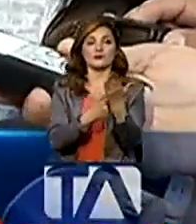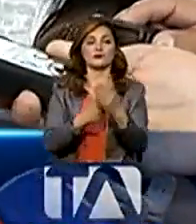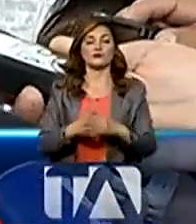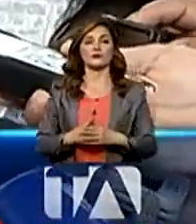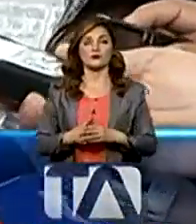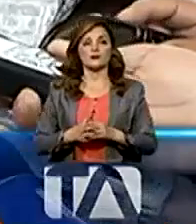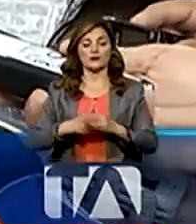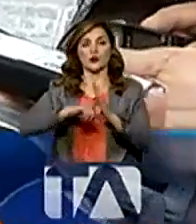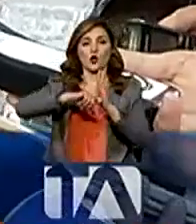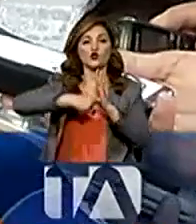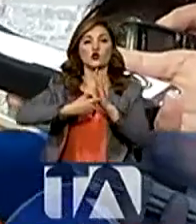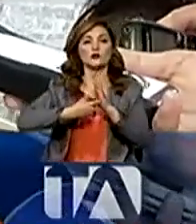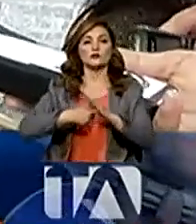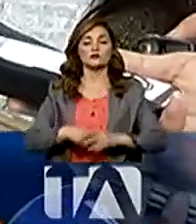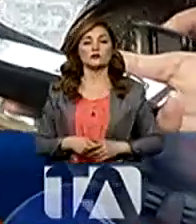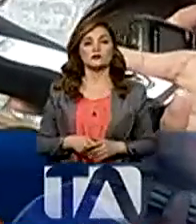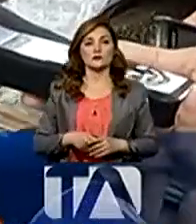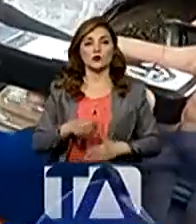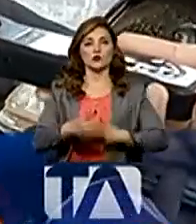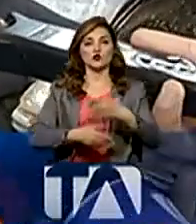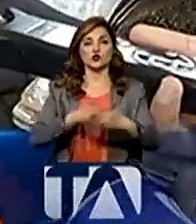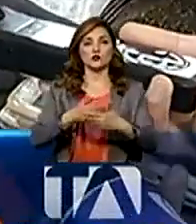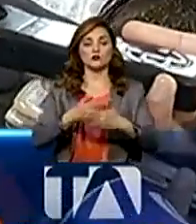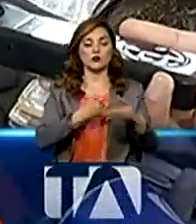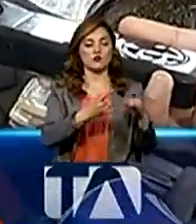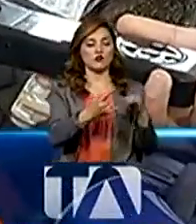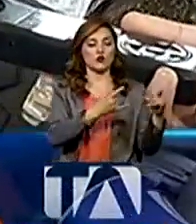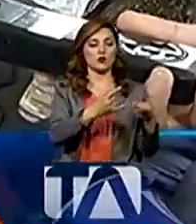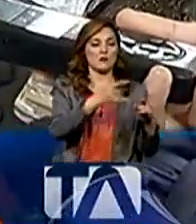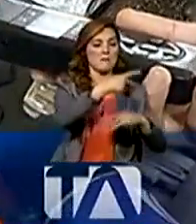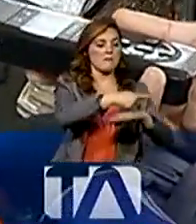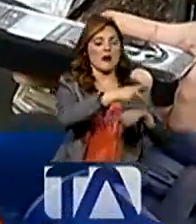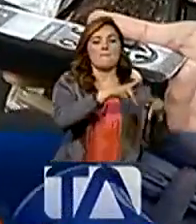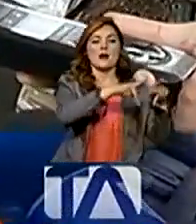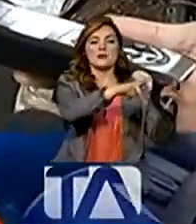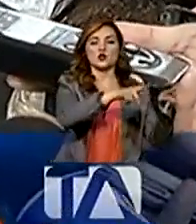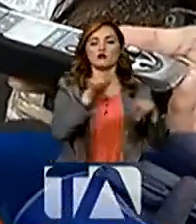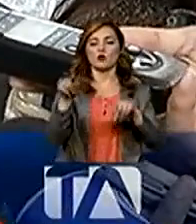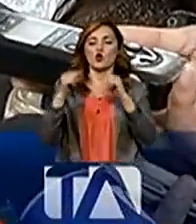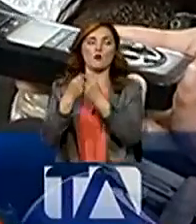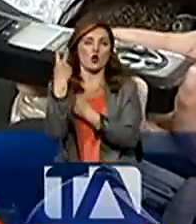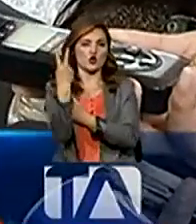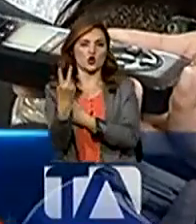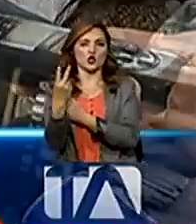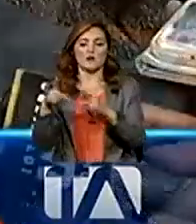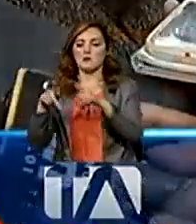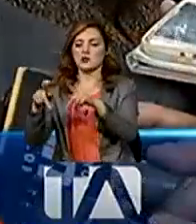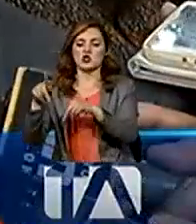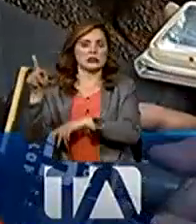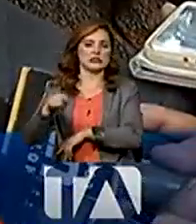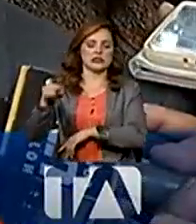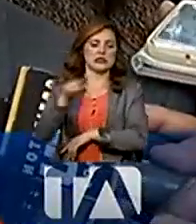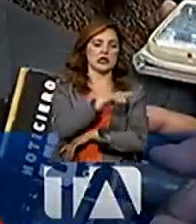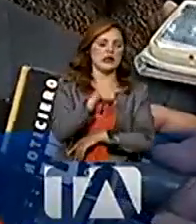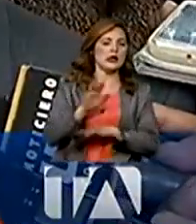dictamen de la Contraloría General del Estado, donde hay un proceso de reversión de frecuencias de dos grupos que se han establecido en la Contraloría. Si ha habido